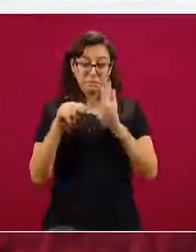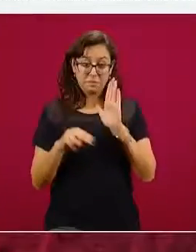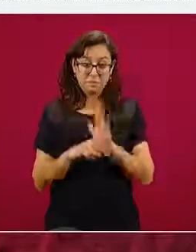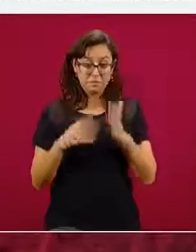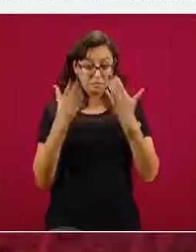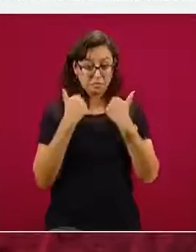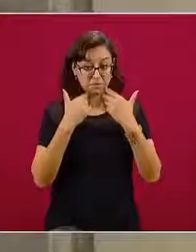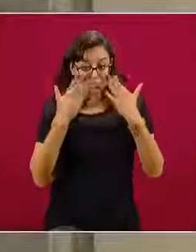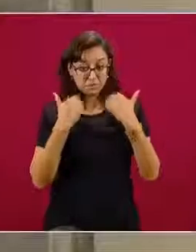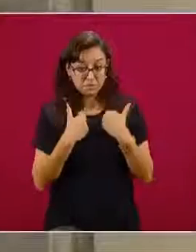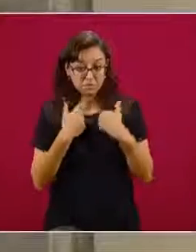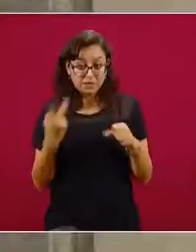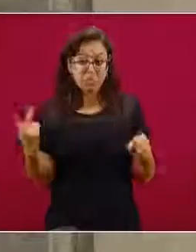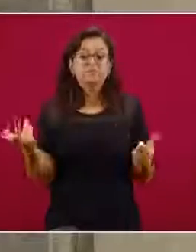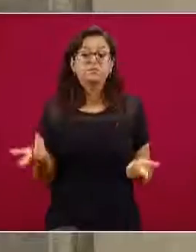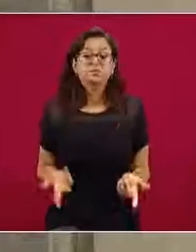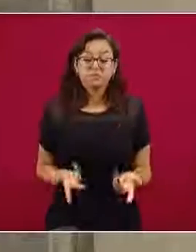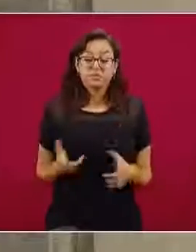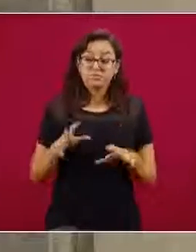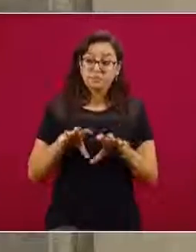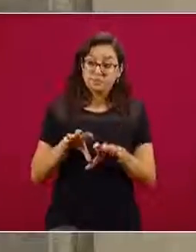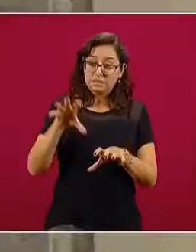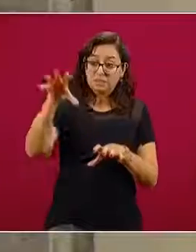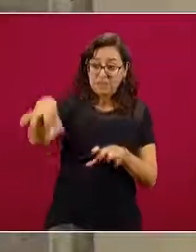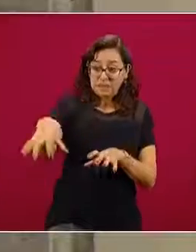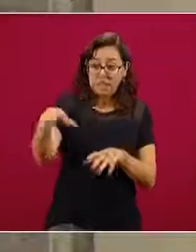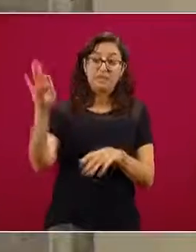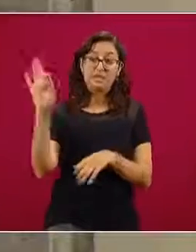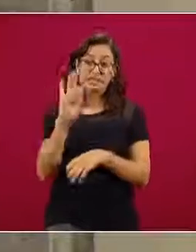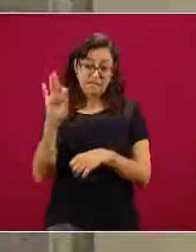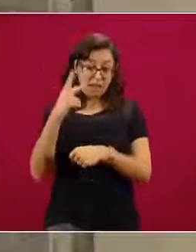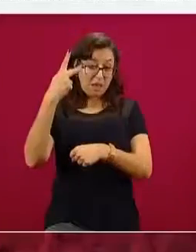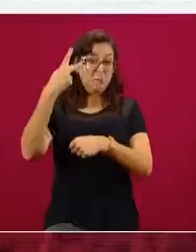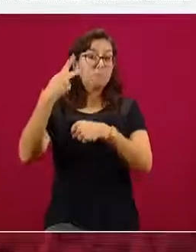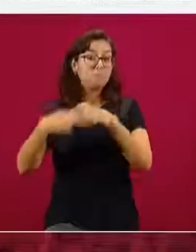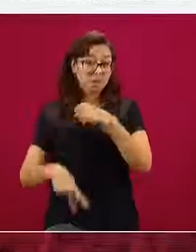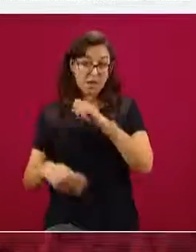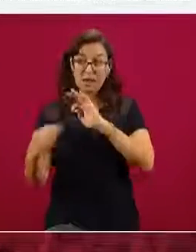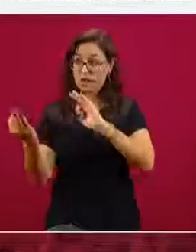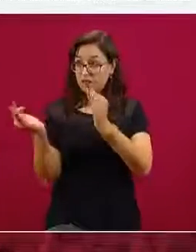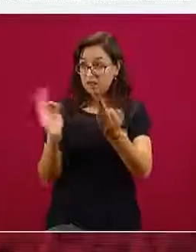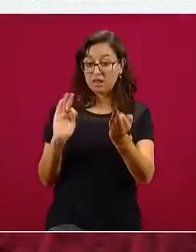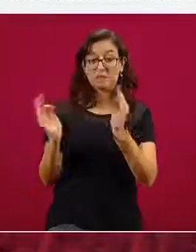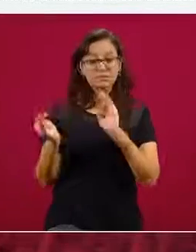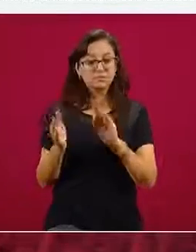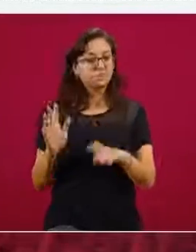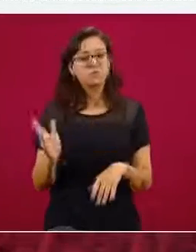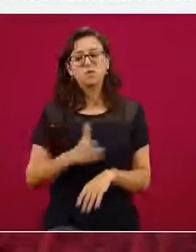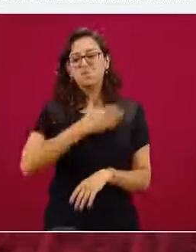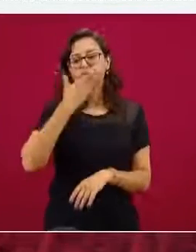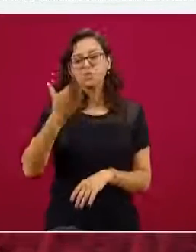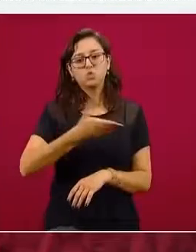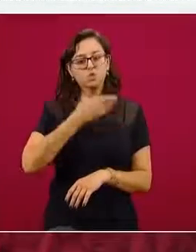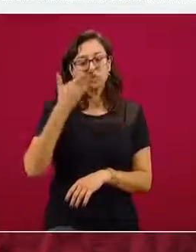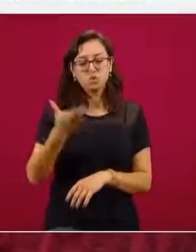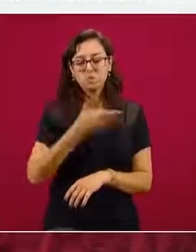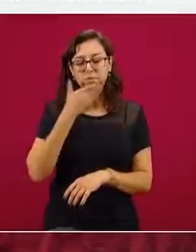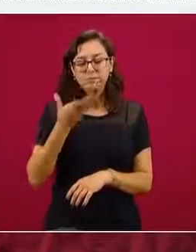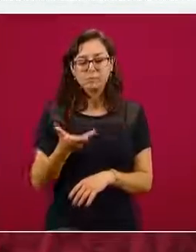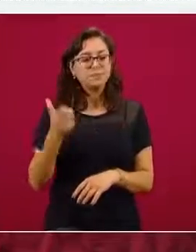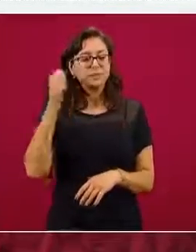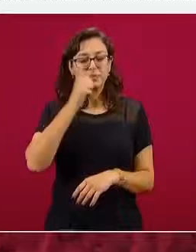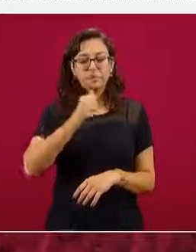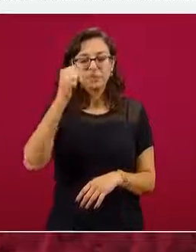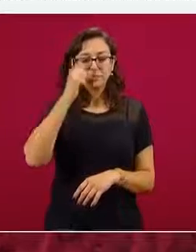es posible que esté localizado en una zona de riesgo. Y de hecho, eso ocurre de forma muy común. Eso lo